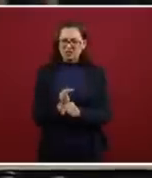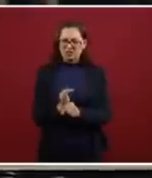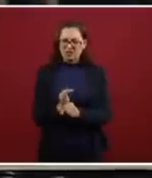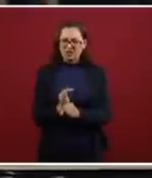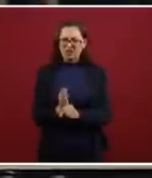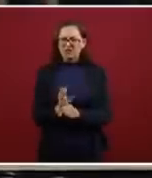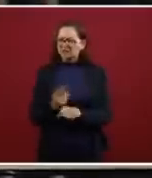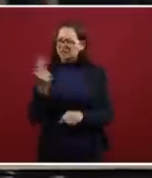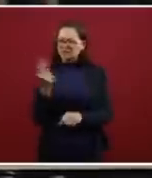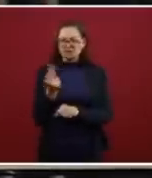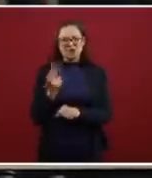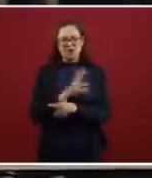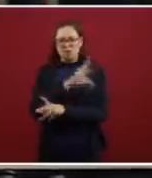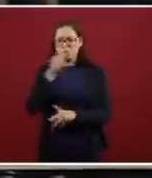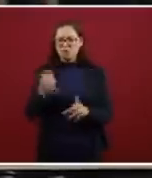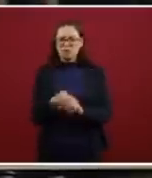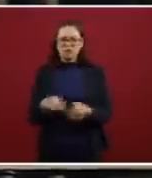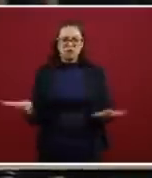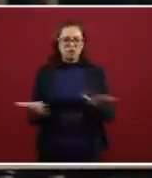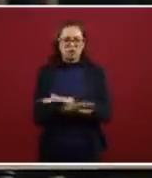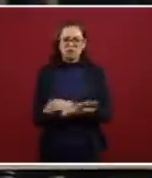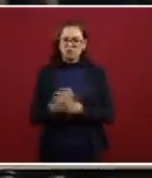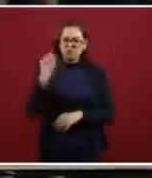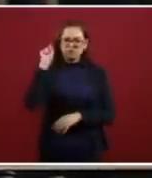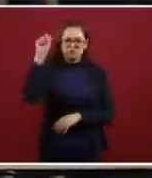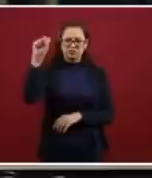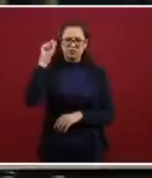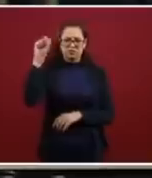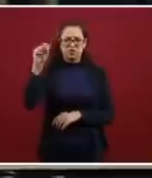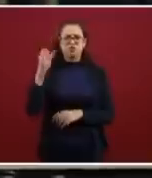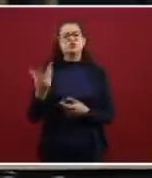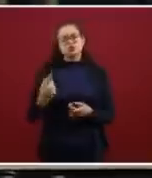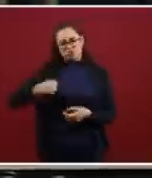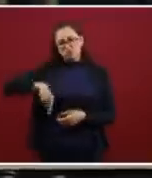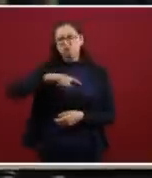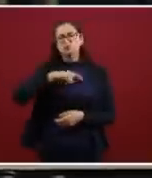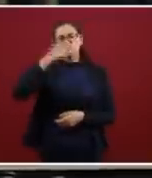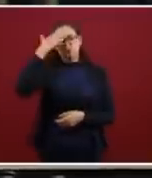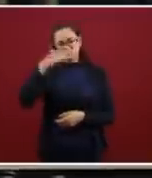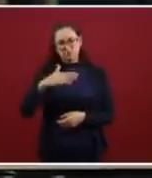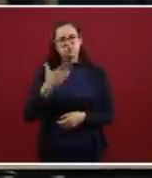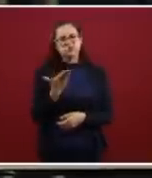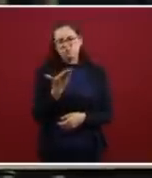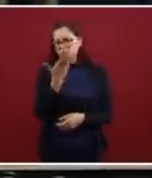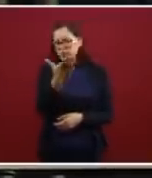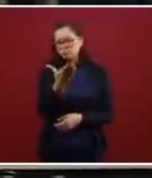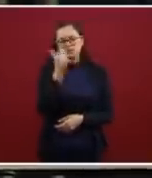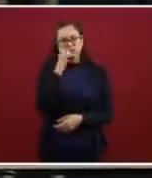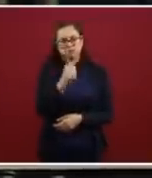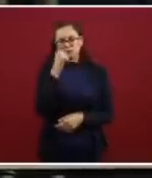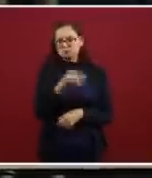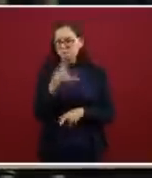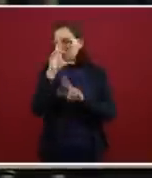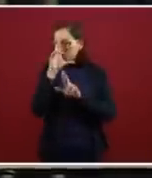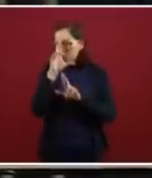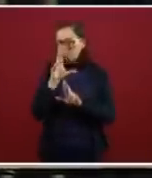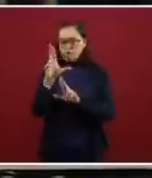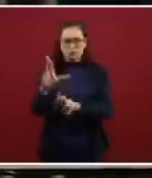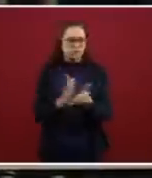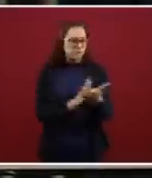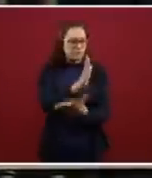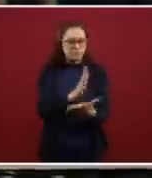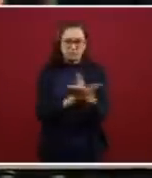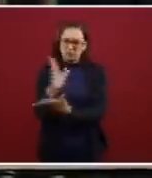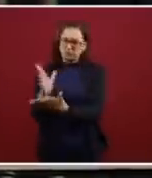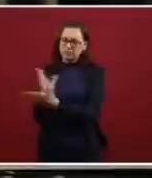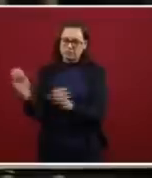un cambio general en la vida de los sindicatos en México? Nos queda claro que usted ha sido muy respetuoso para no intervenir en ese tipo de cuestiones, pero